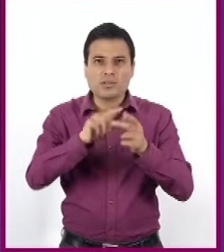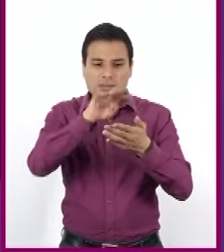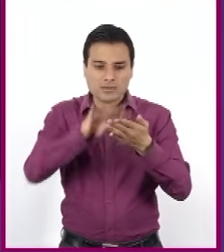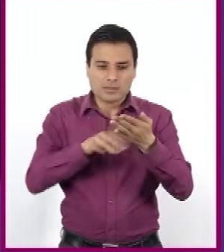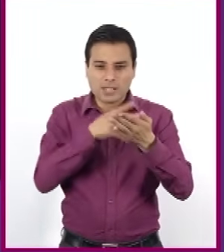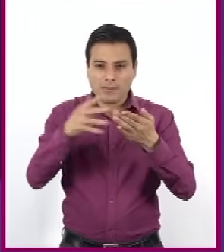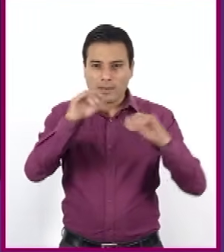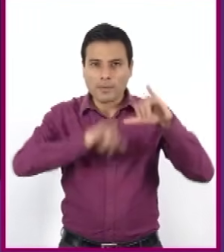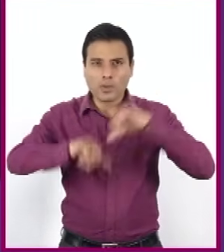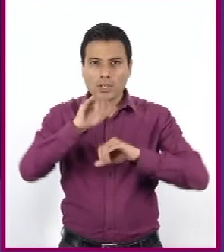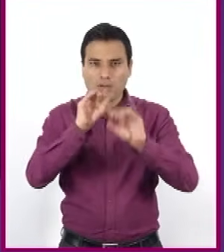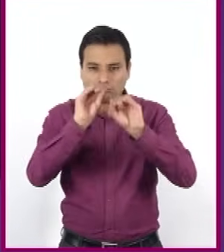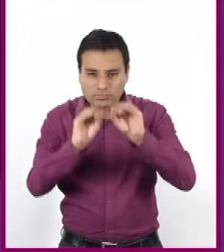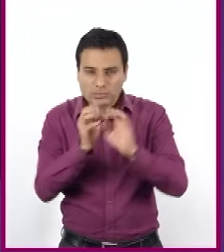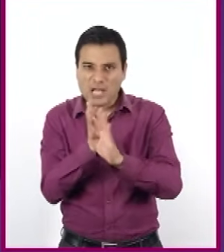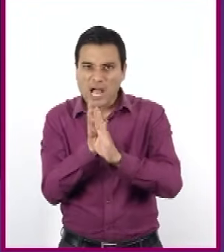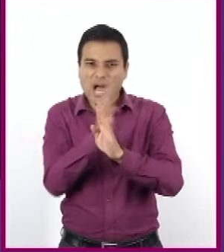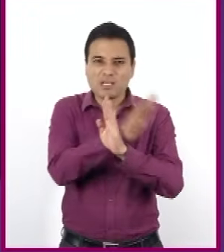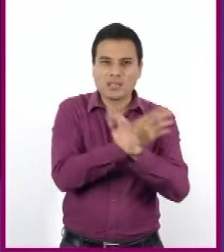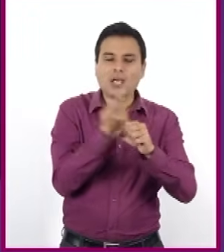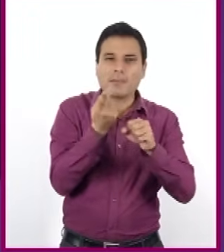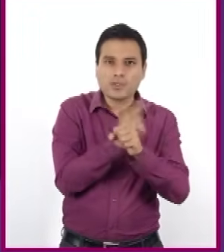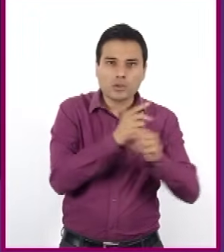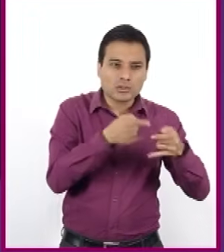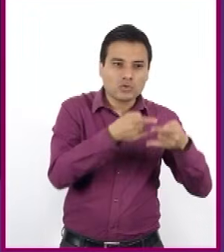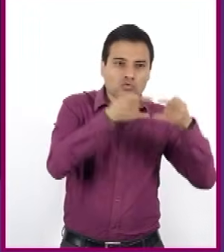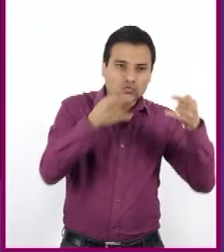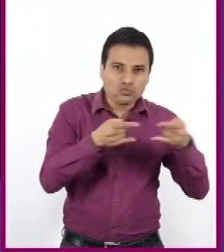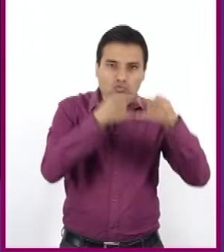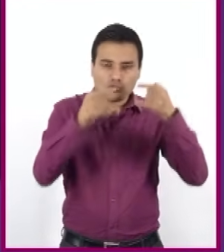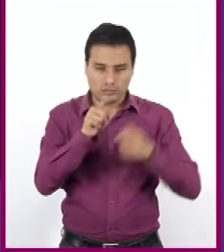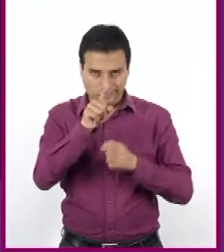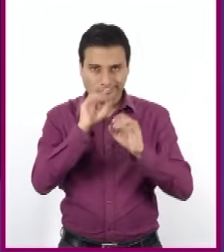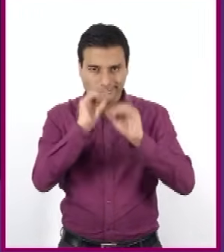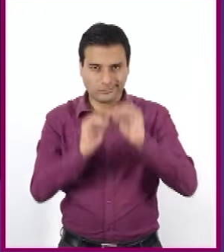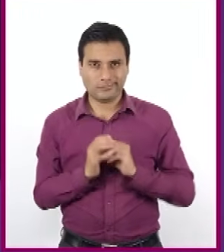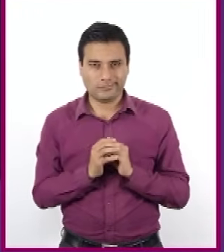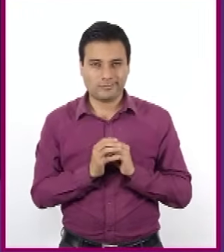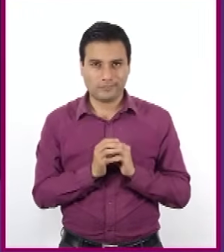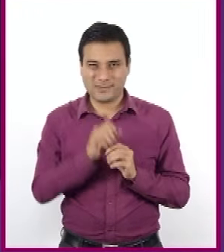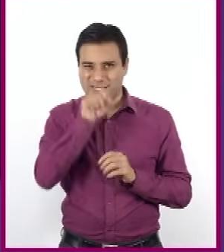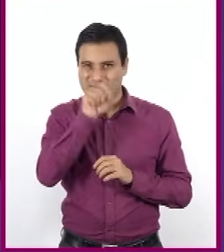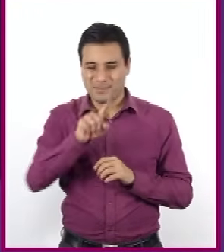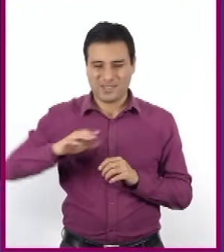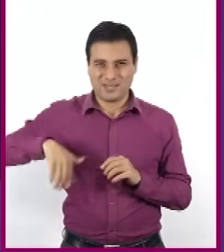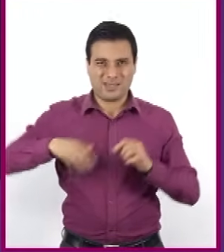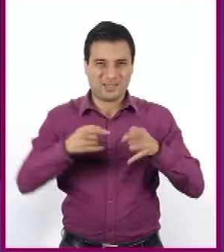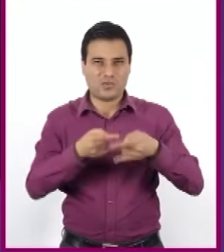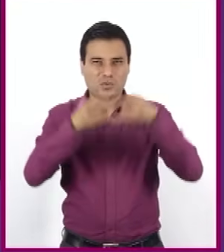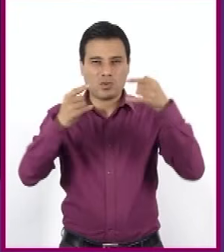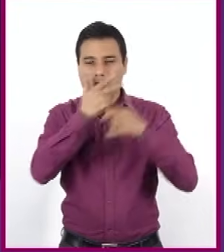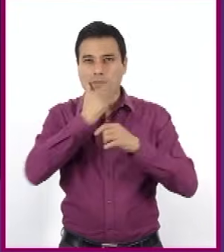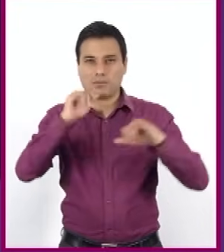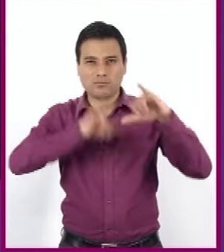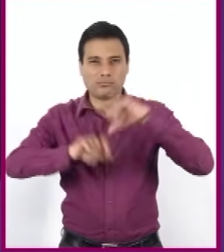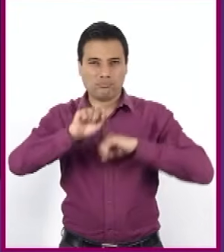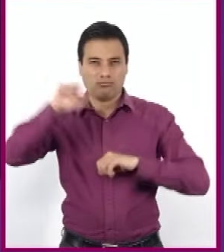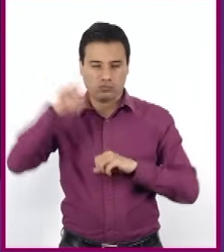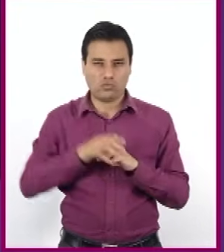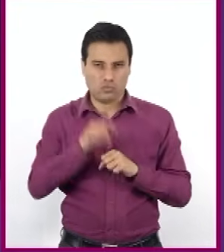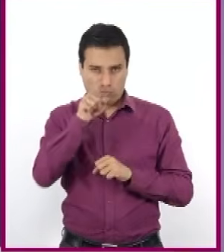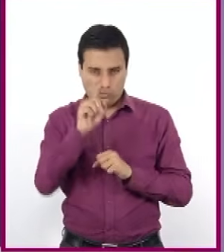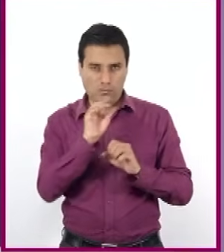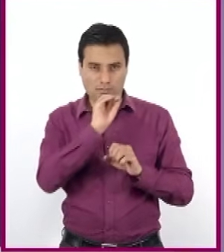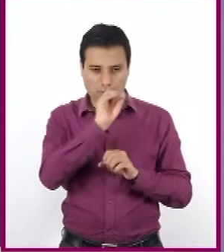a todos esos científicos que antes mencionamos. Al mismo tiempo, investiguen acontecimientos históricos del mundo y de